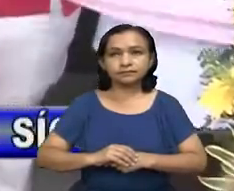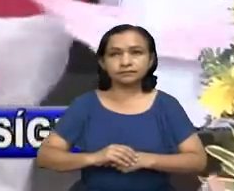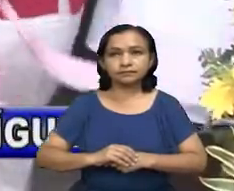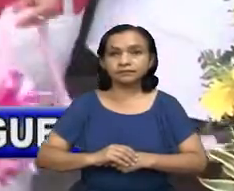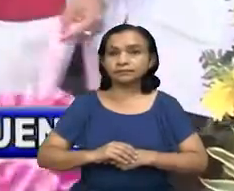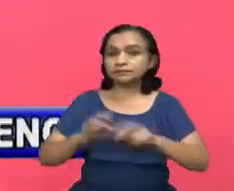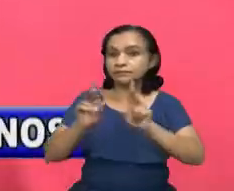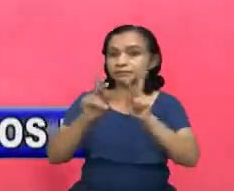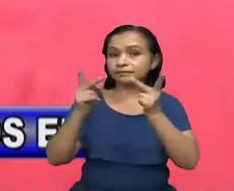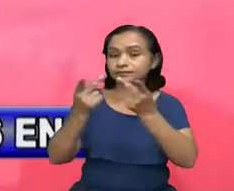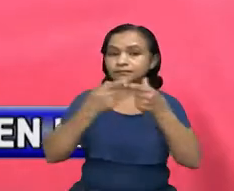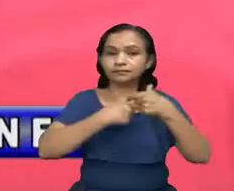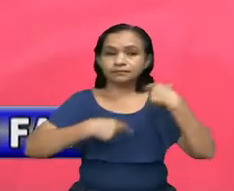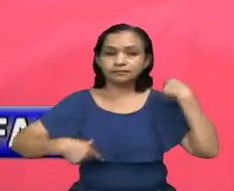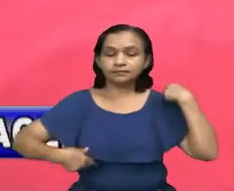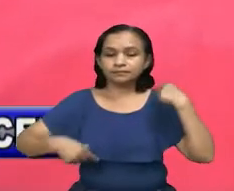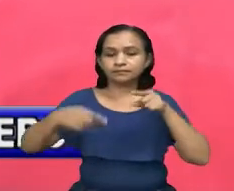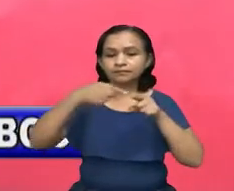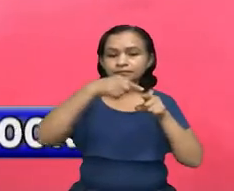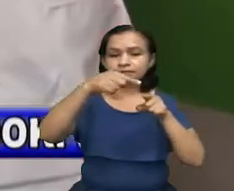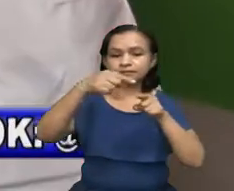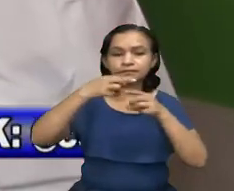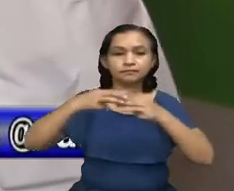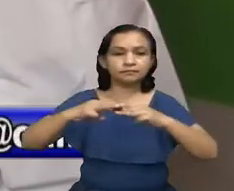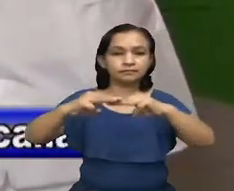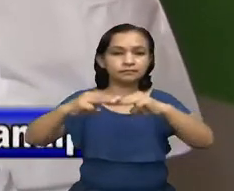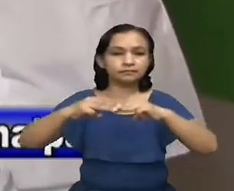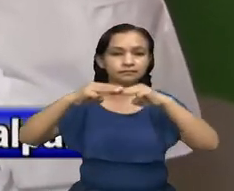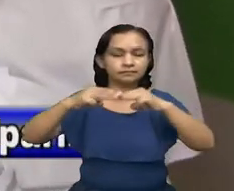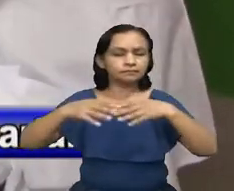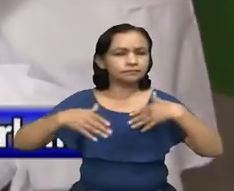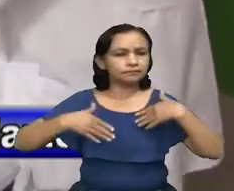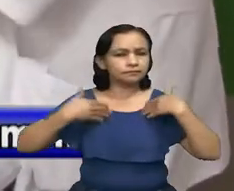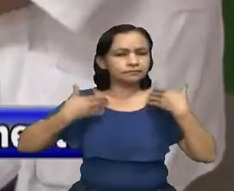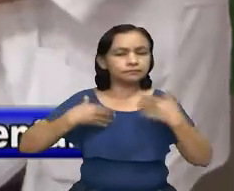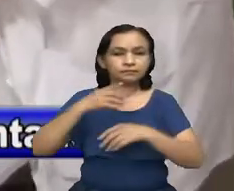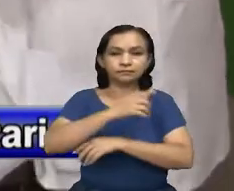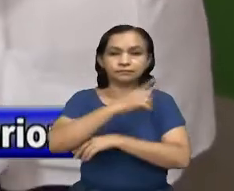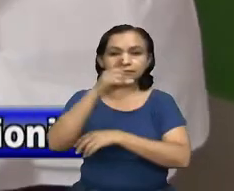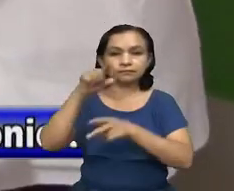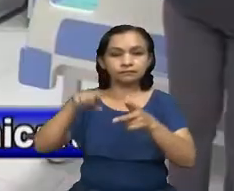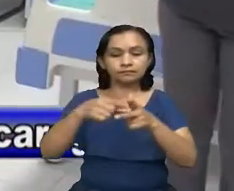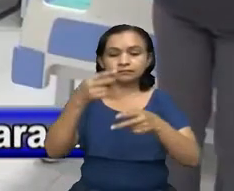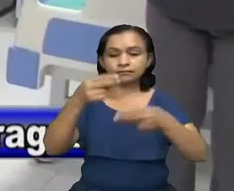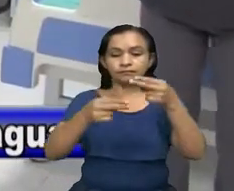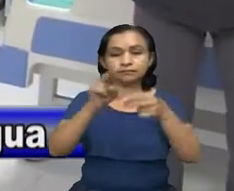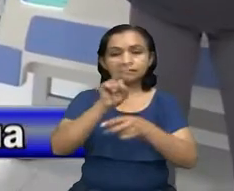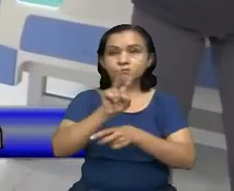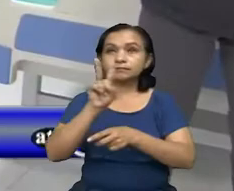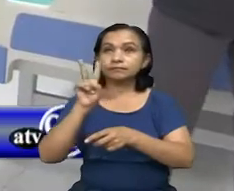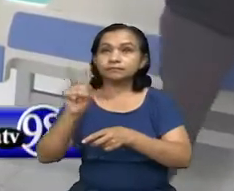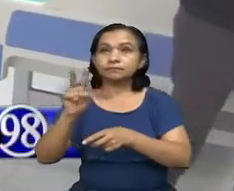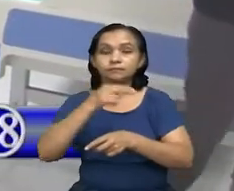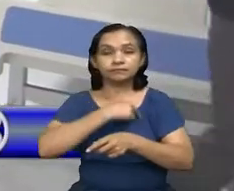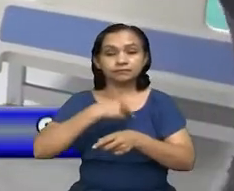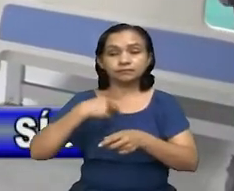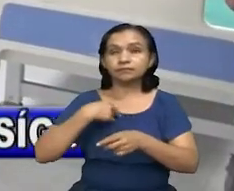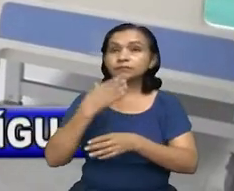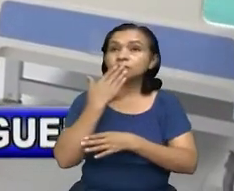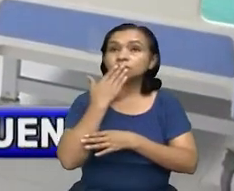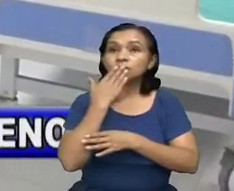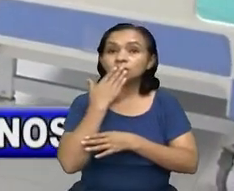El pueblo presidente del municipio de Matiares goza a partir de hoy del centro de salud número 22, construido por el buen